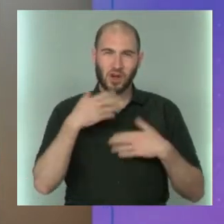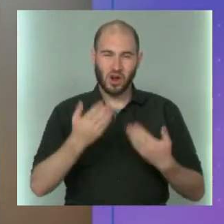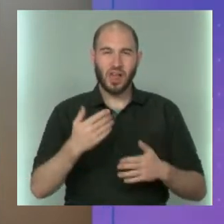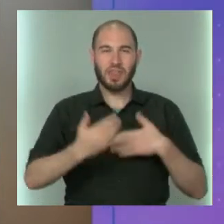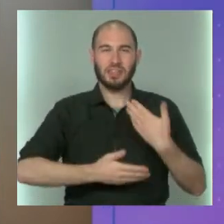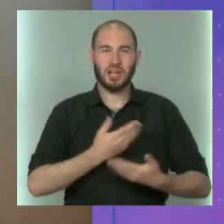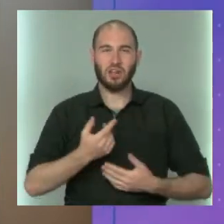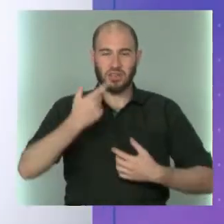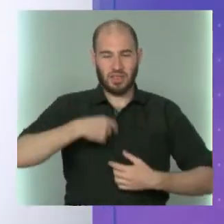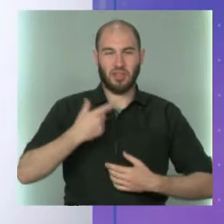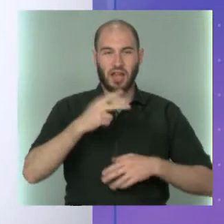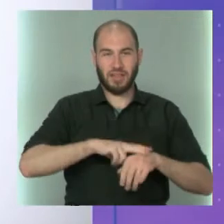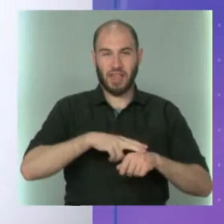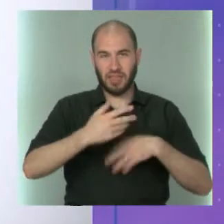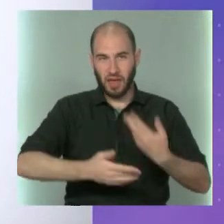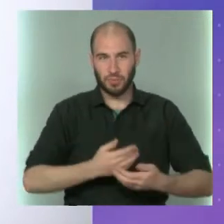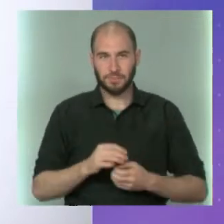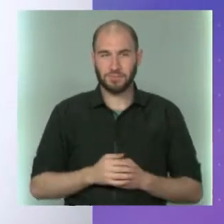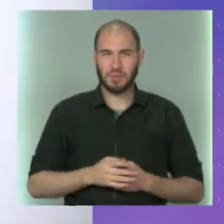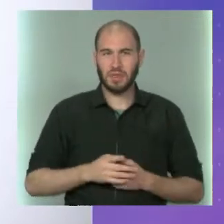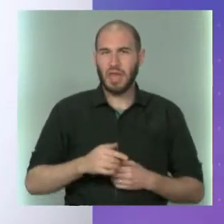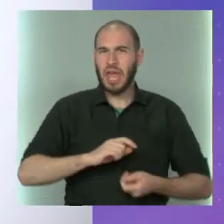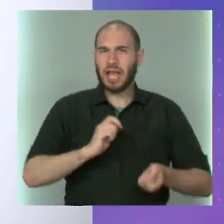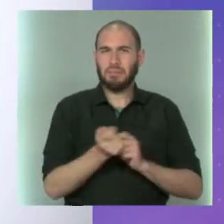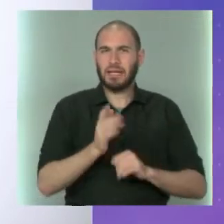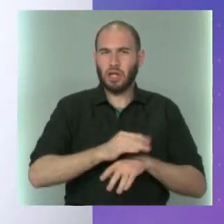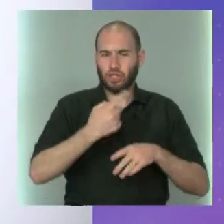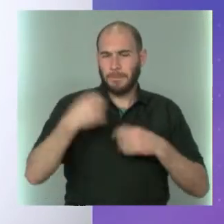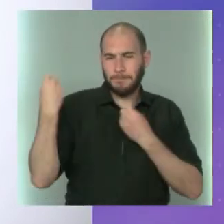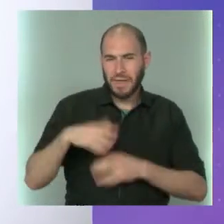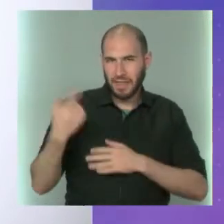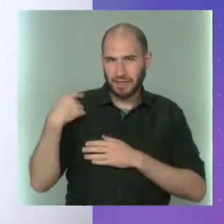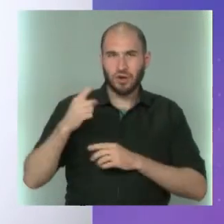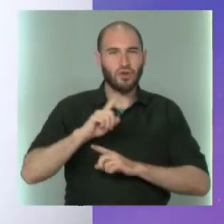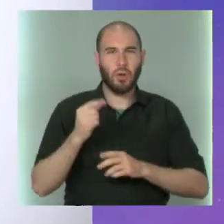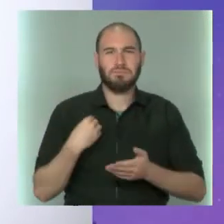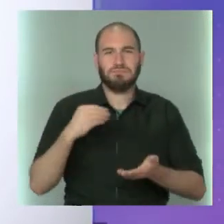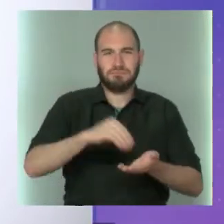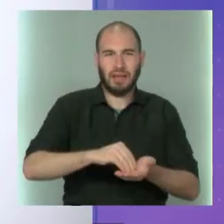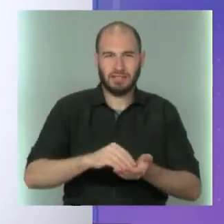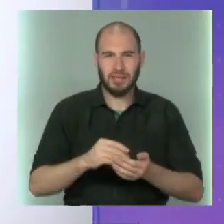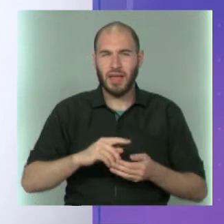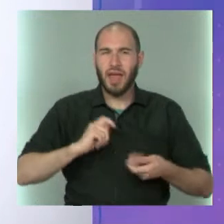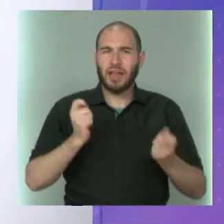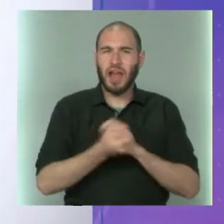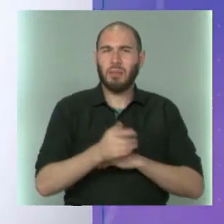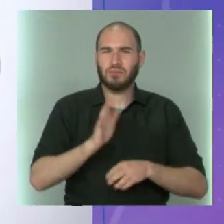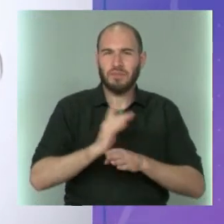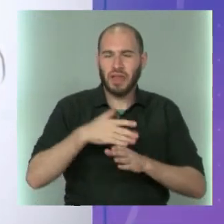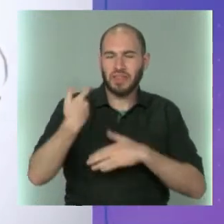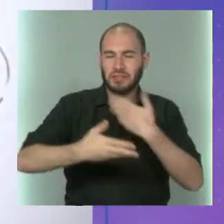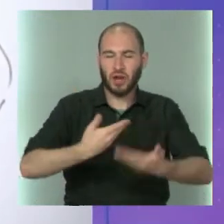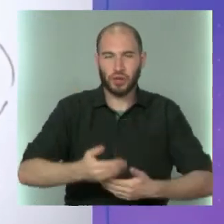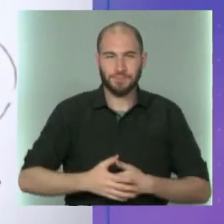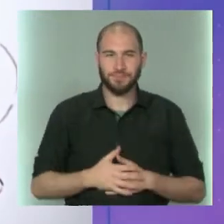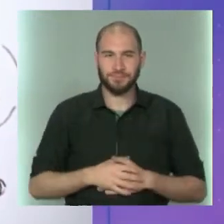desarrollar nuestros talentos. Cambiar no significa que pierdes lo que tenías, significa que añades. El cambio es en realidad